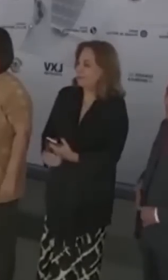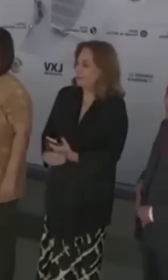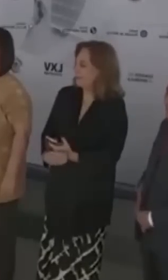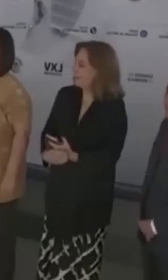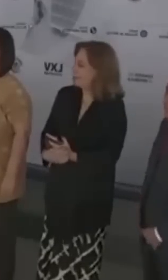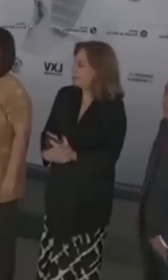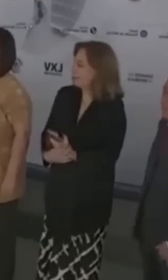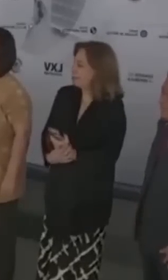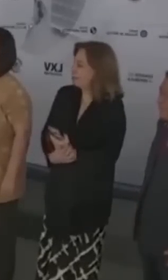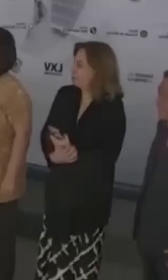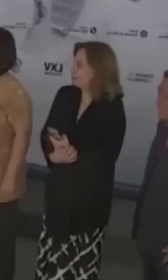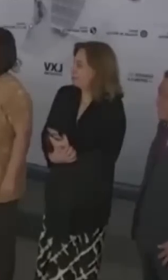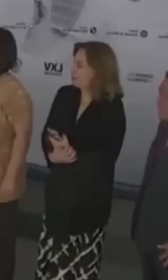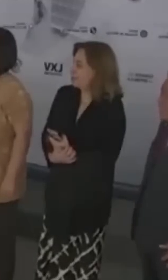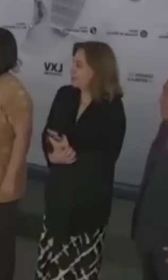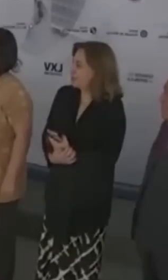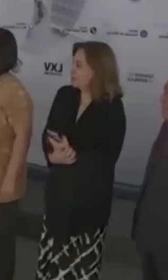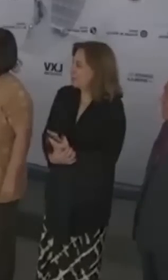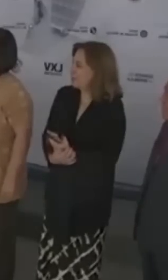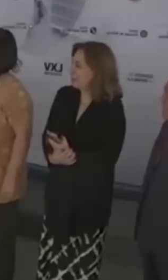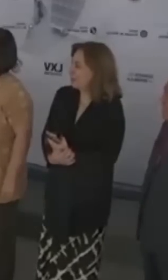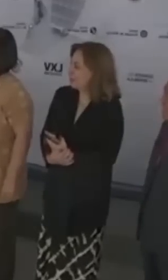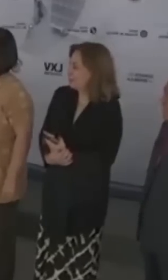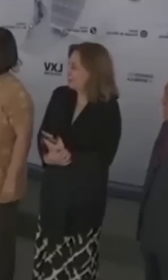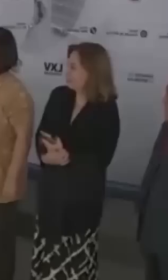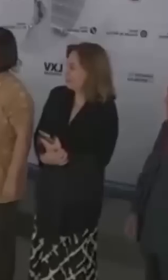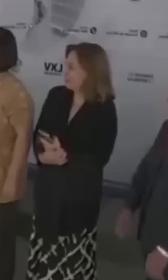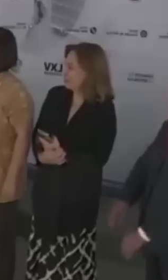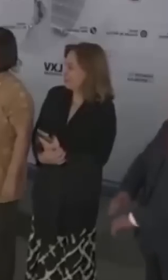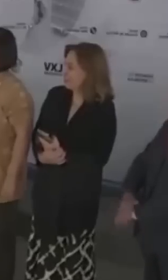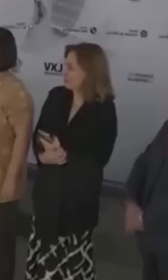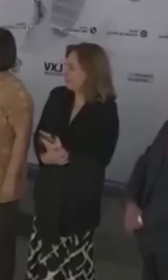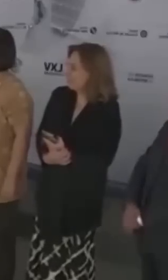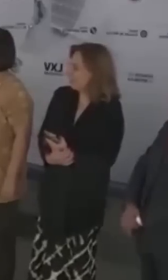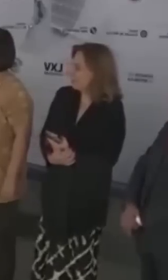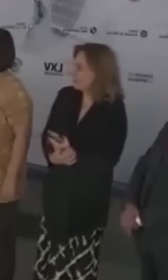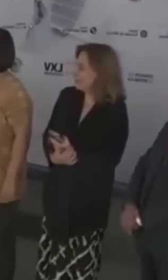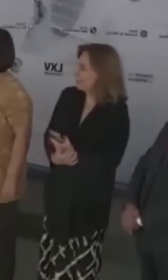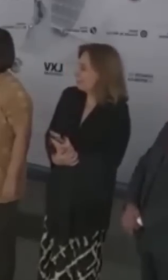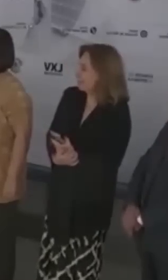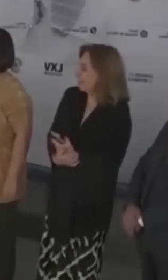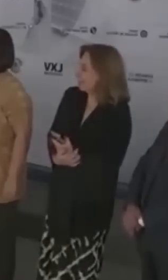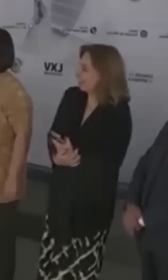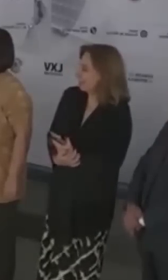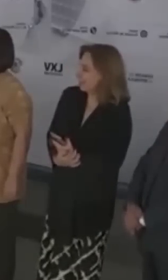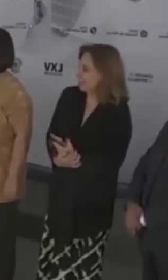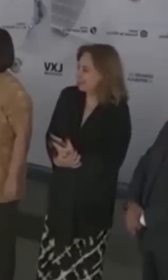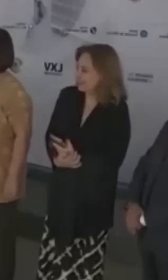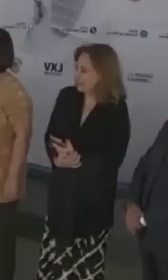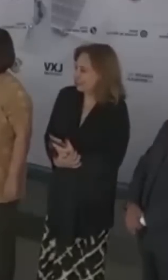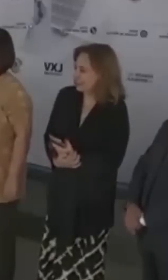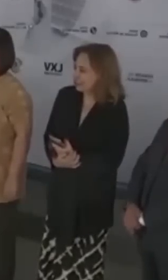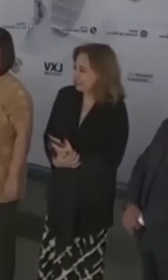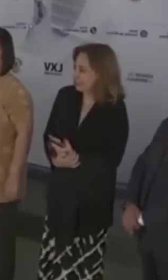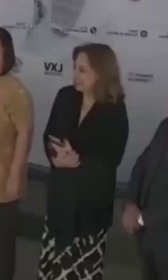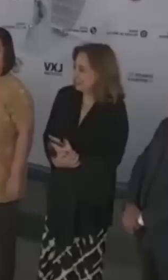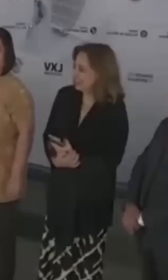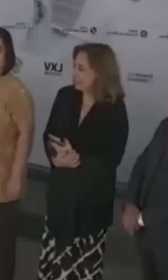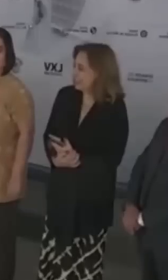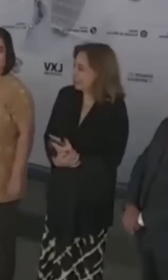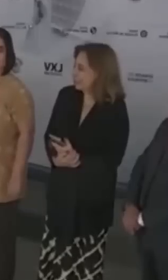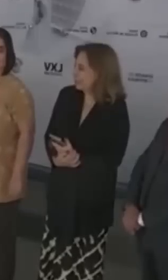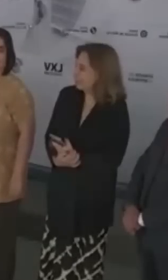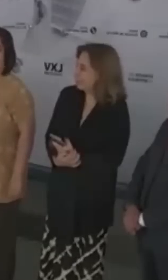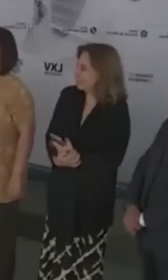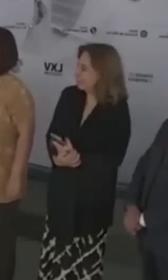o al coordinador de MC, ¿cómo se llama? a Dante Delgado o